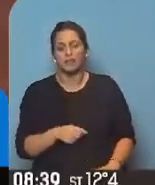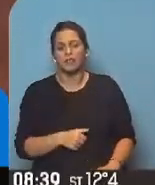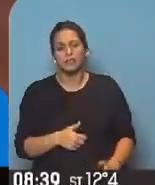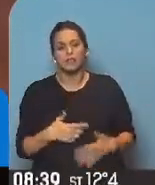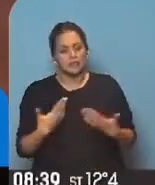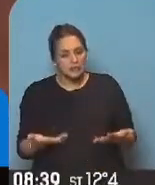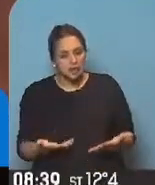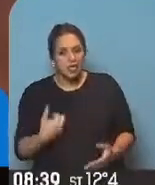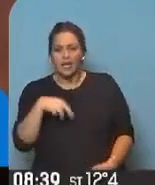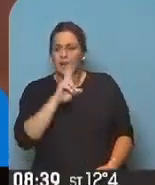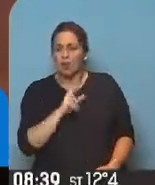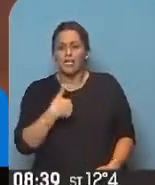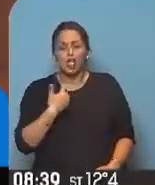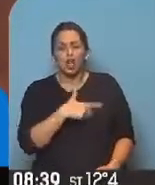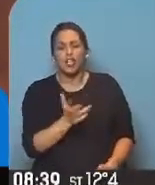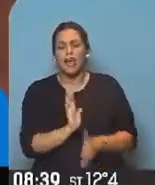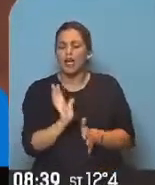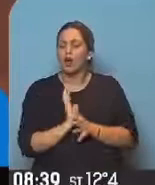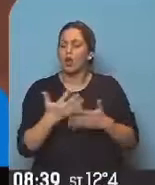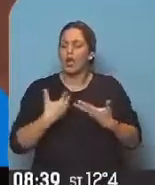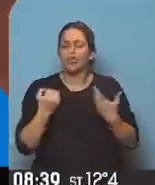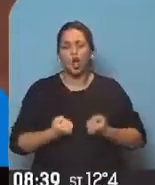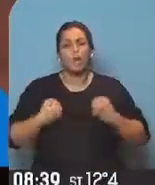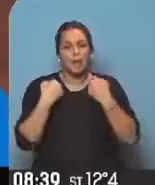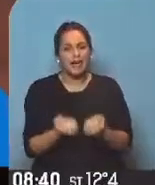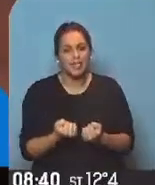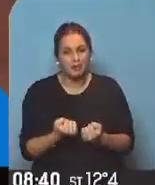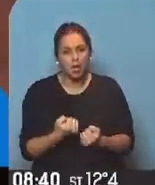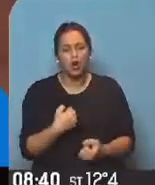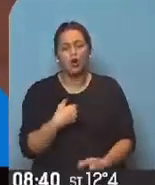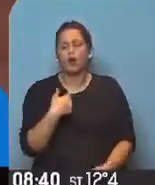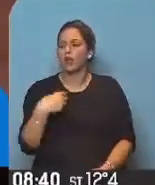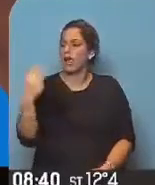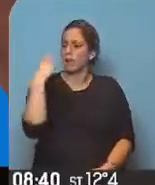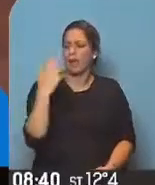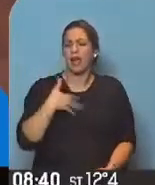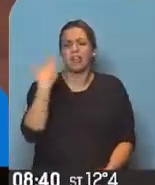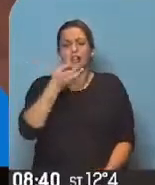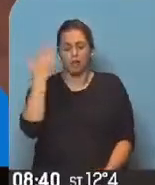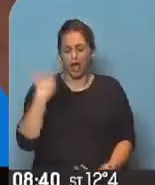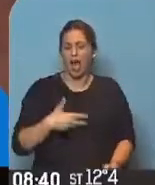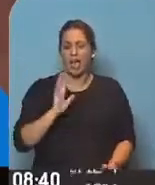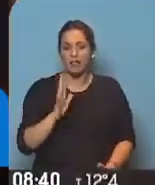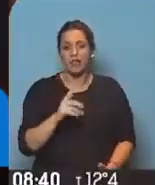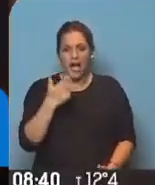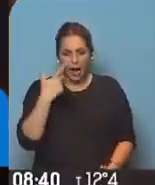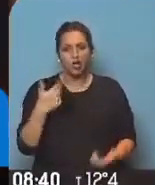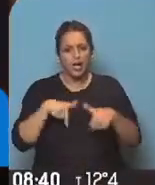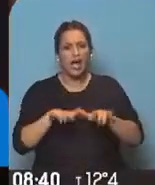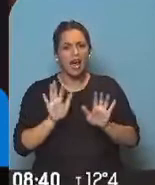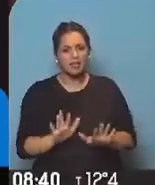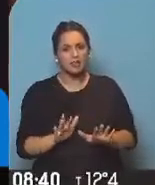comunal es un acto de amor de decir me animo yo que están acostumbrados a verme divina y producida bueno está bien así